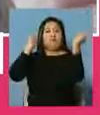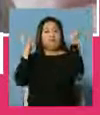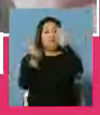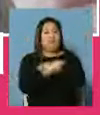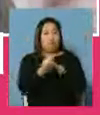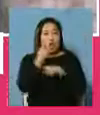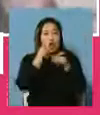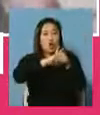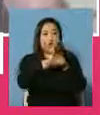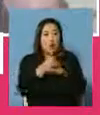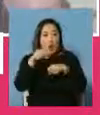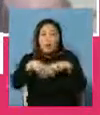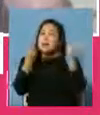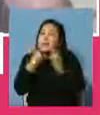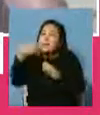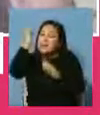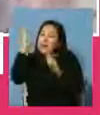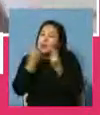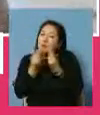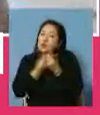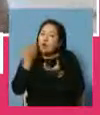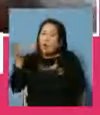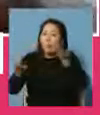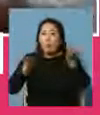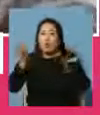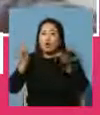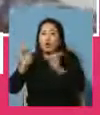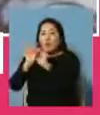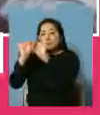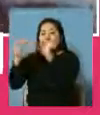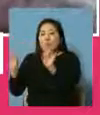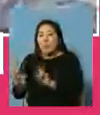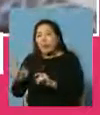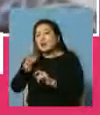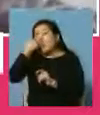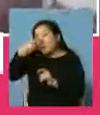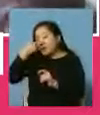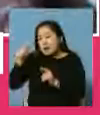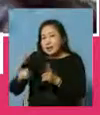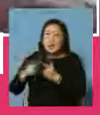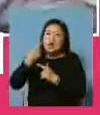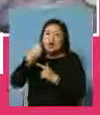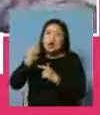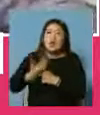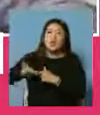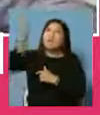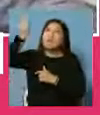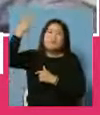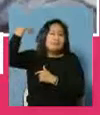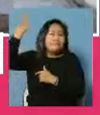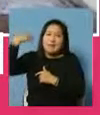completamente desconocido a saber muchísimo. Pero si lo comparamos con otros virus, como por ejemplo el que causa la gripe, que se conoce de hace más de 100